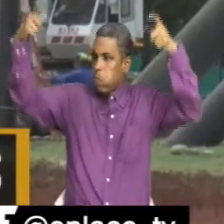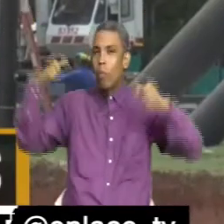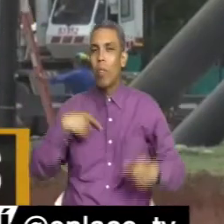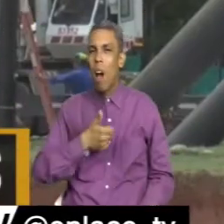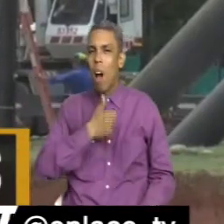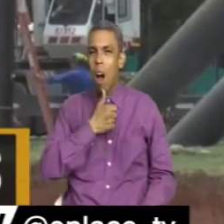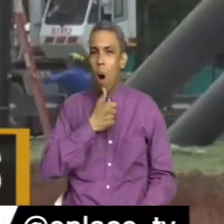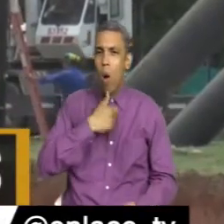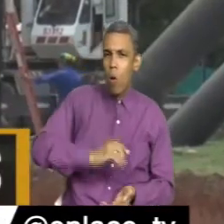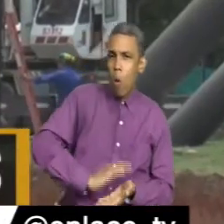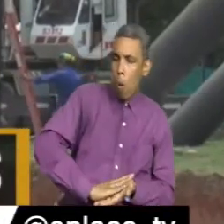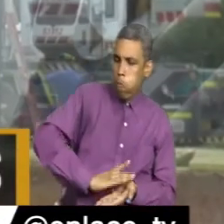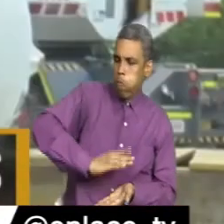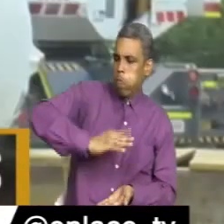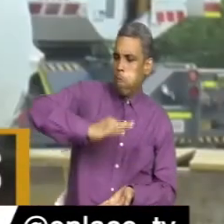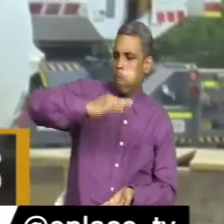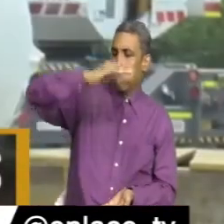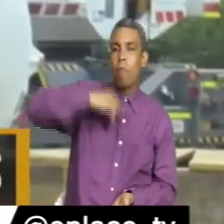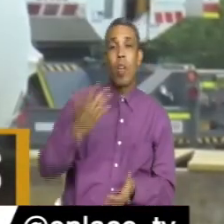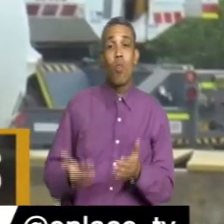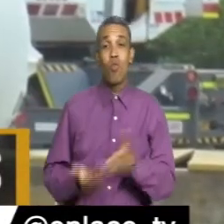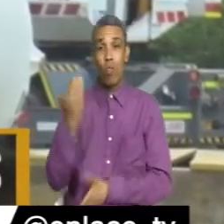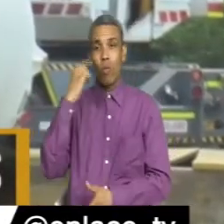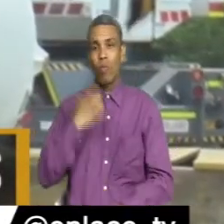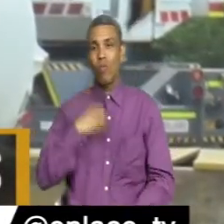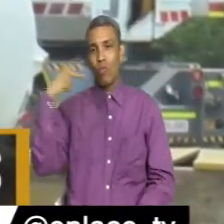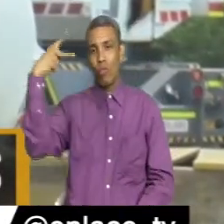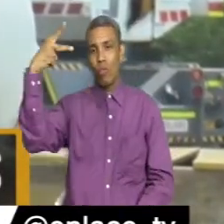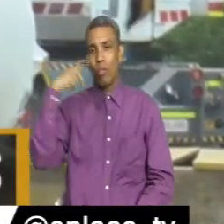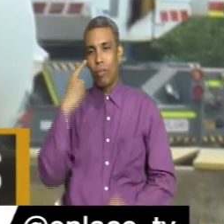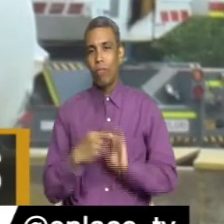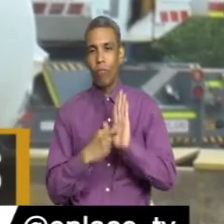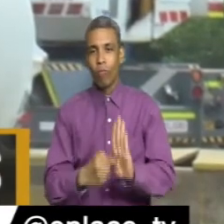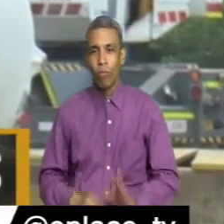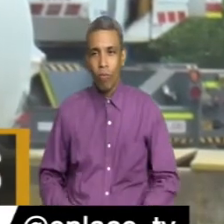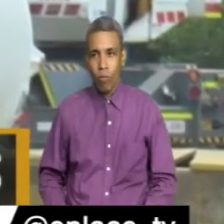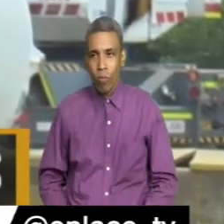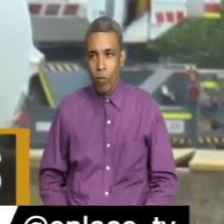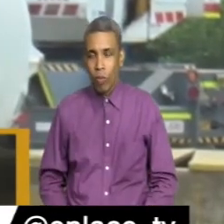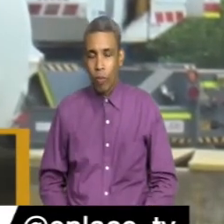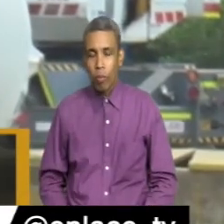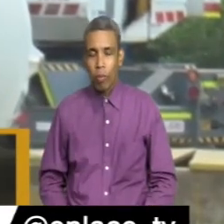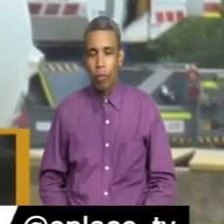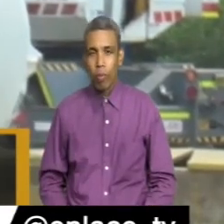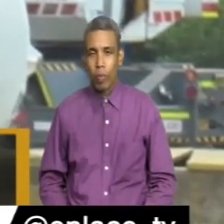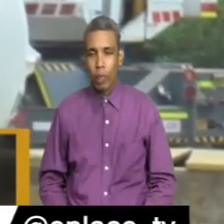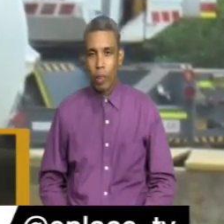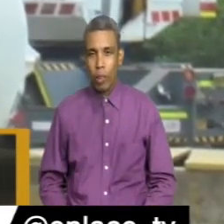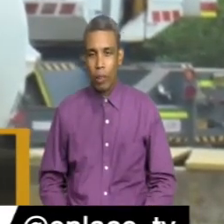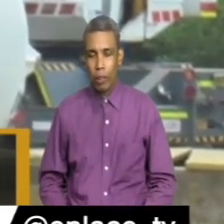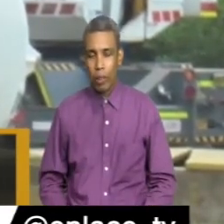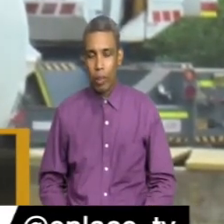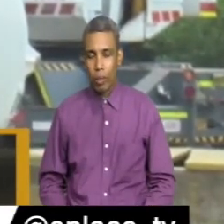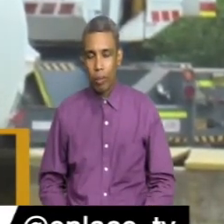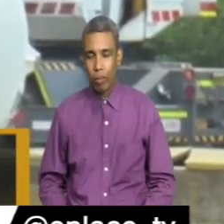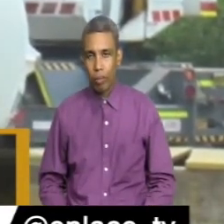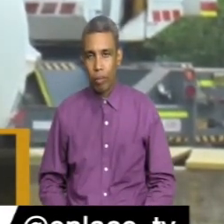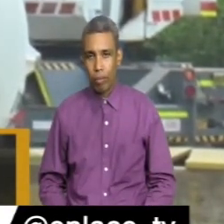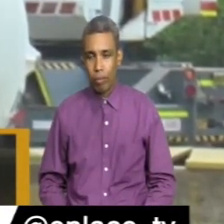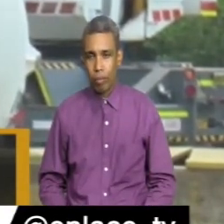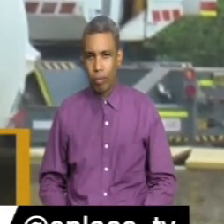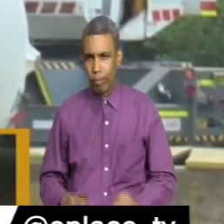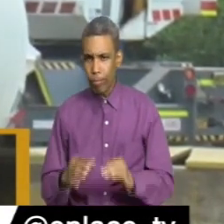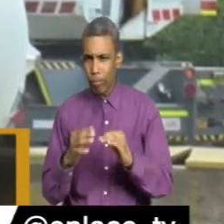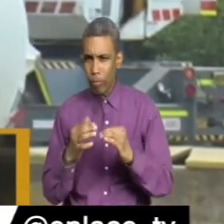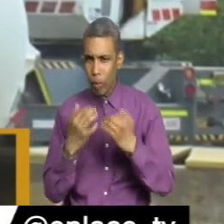la importancia de esta inversión. Es muy grato informar a toda la comunidad que dentro de los procesos de optimización de la planta